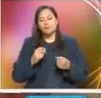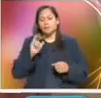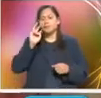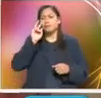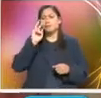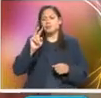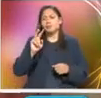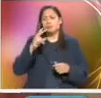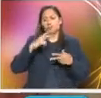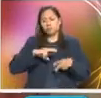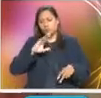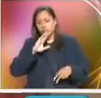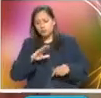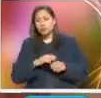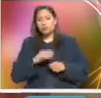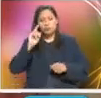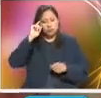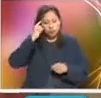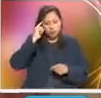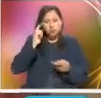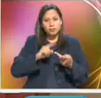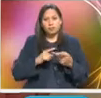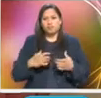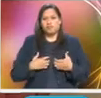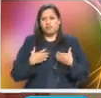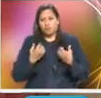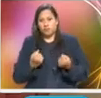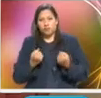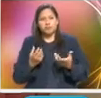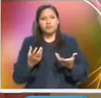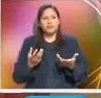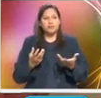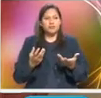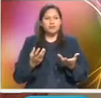ves, bueno, de mal humor, enojados, con coraje,